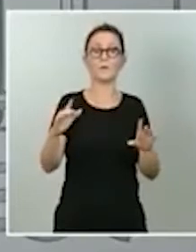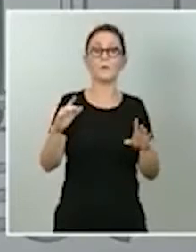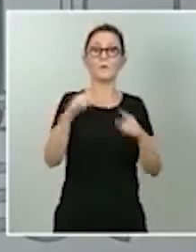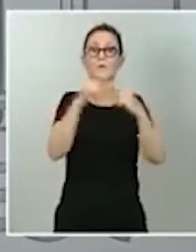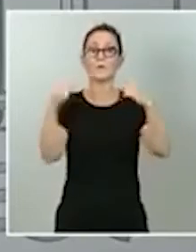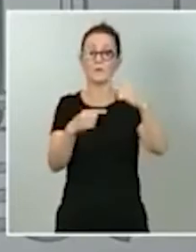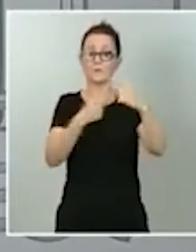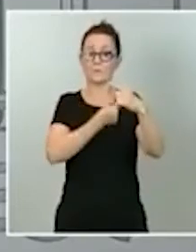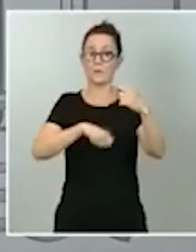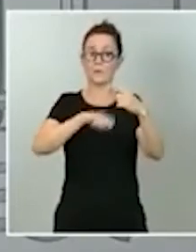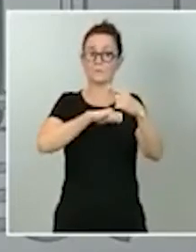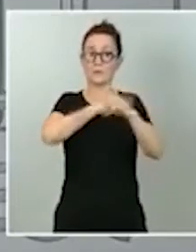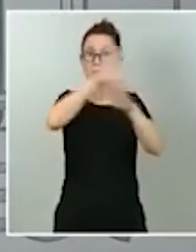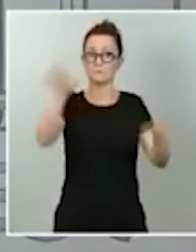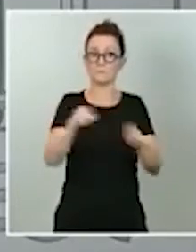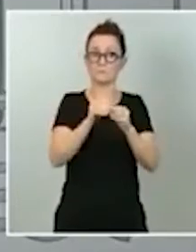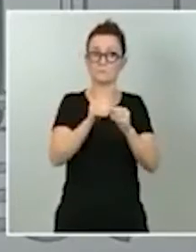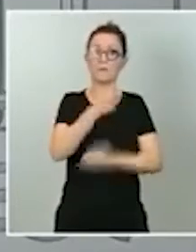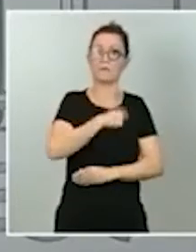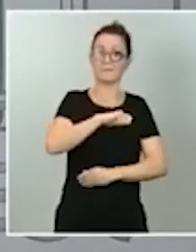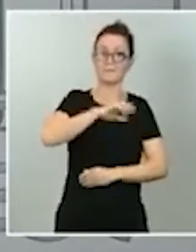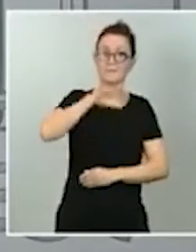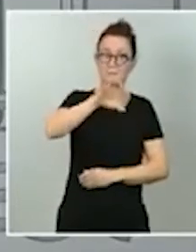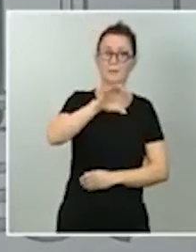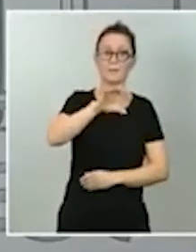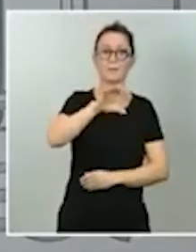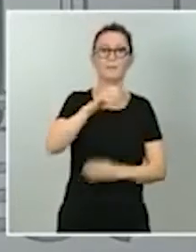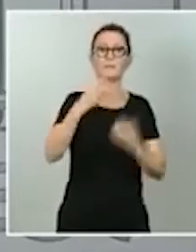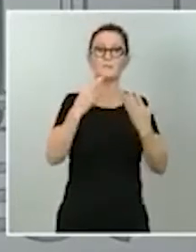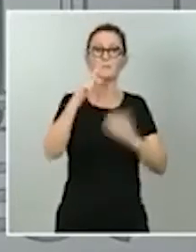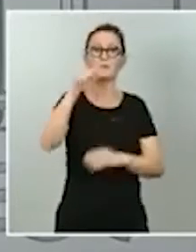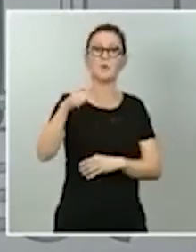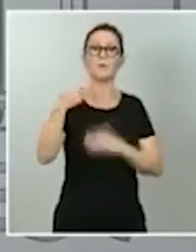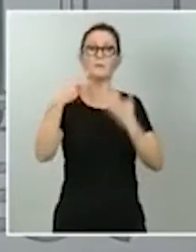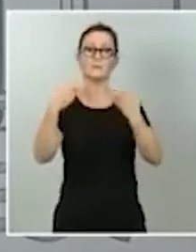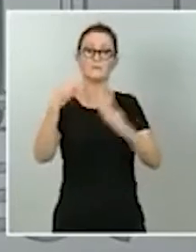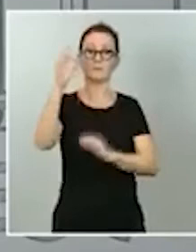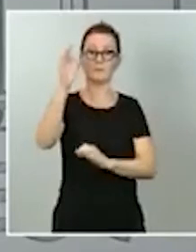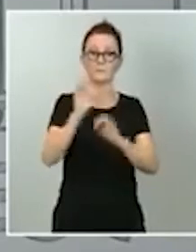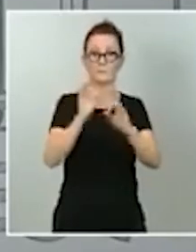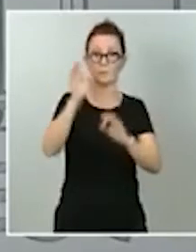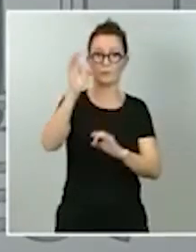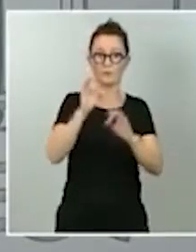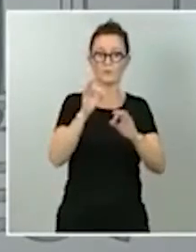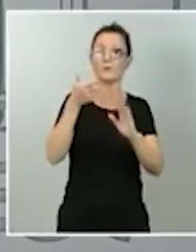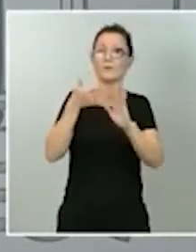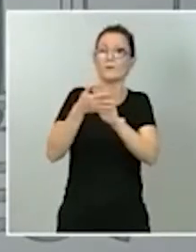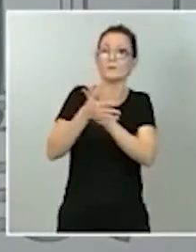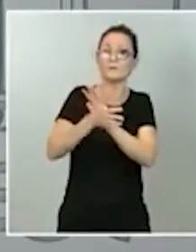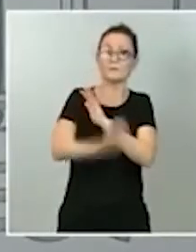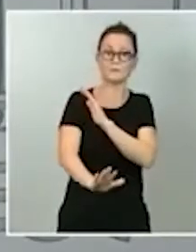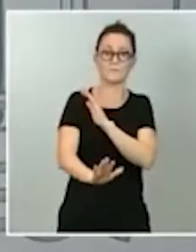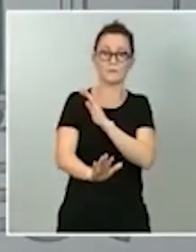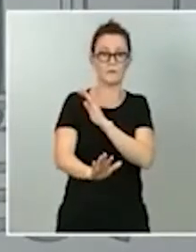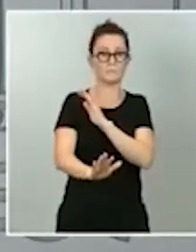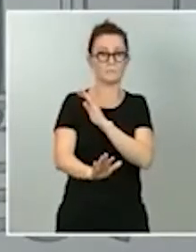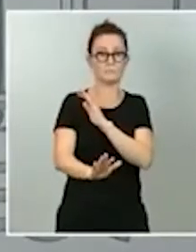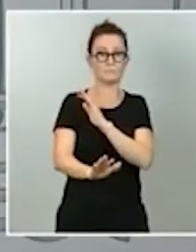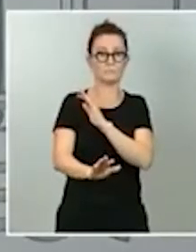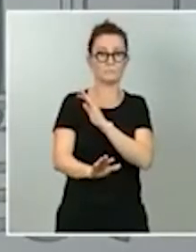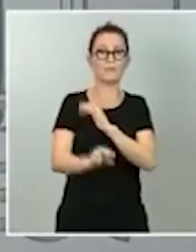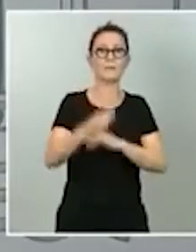conjunto del reino de españa será del 7 a 7 por ciento lo que significa que desciende 36 puntos